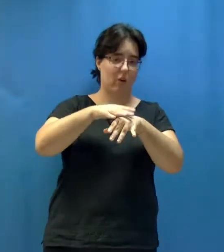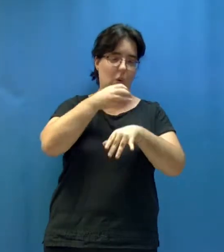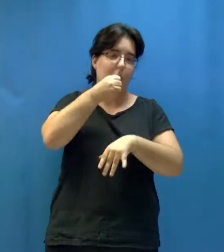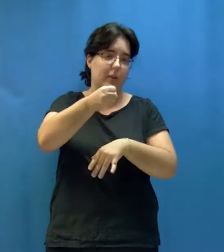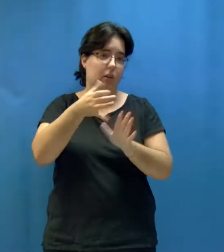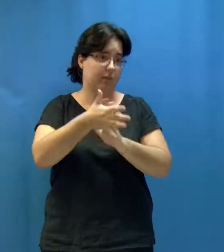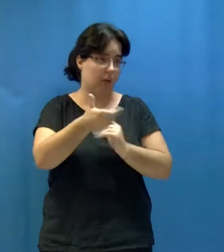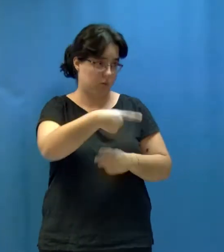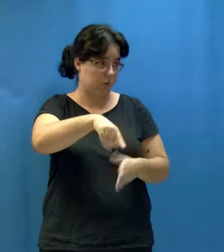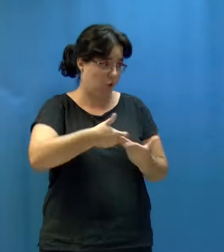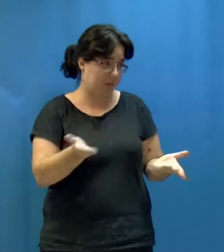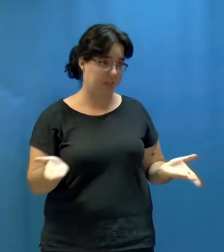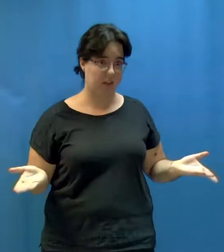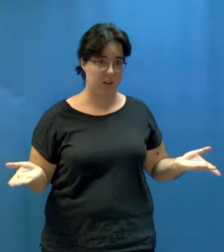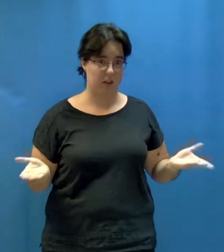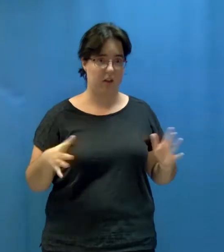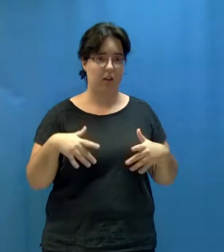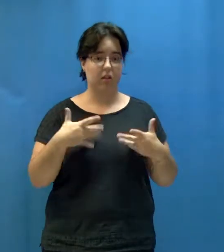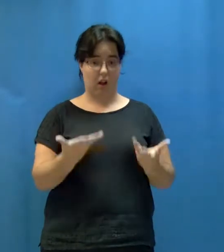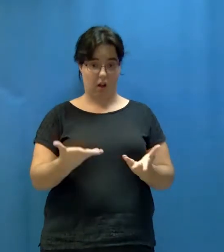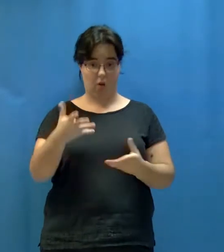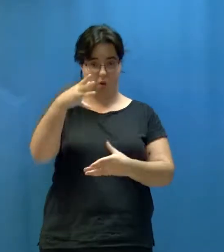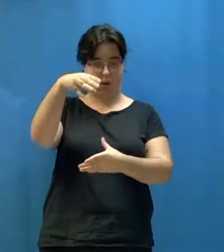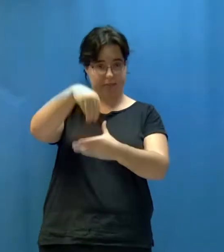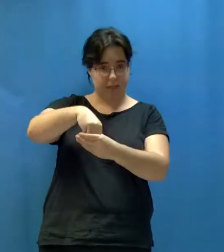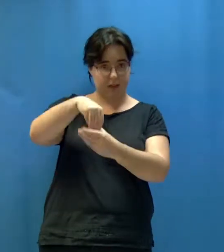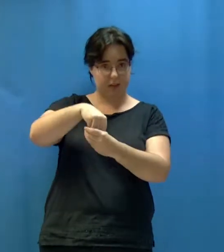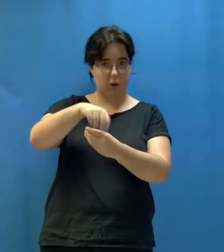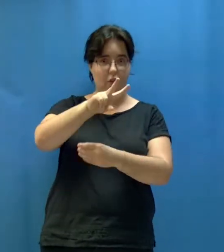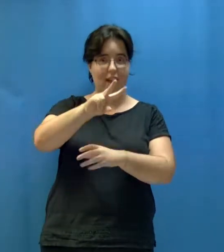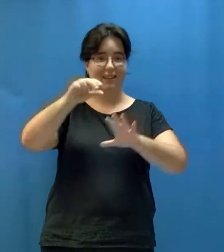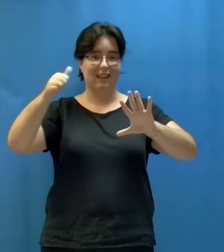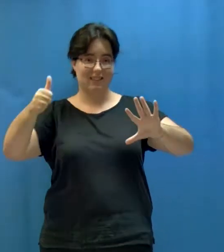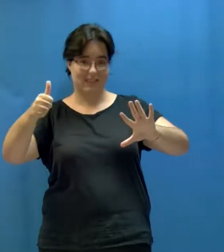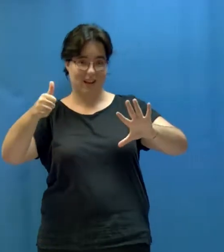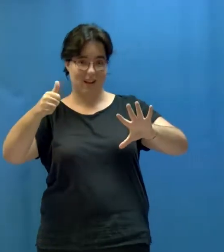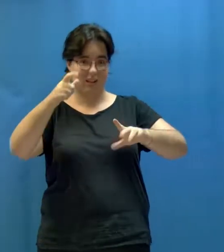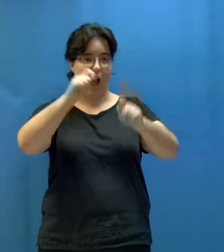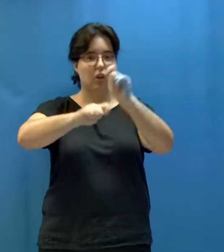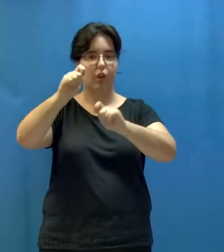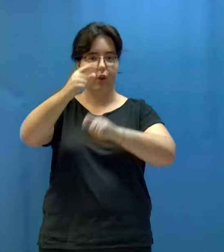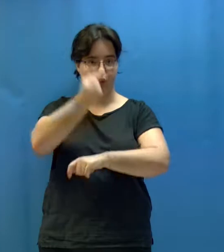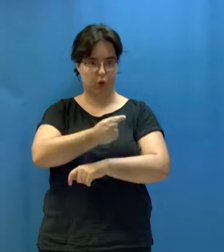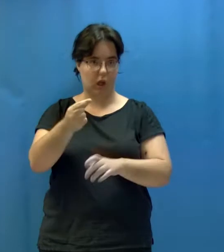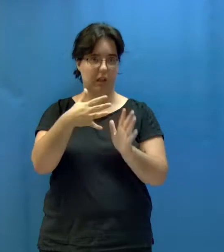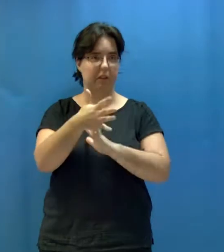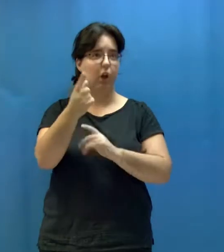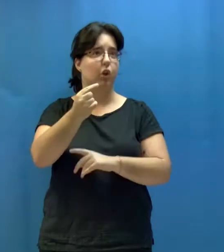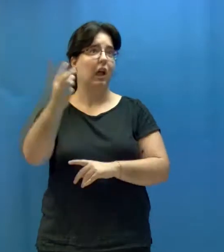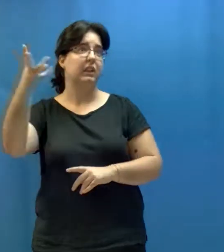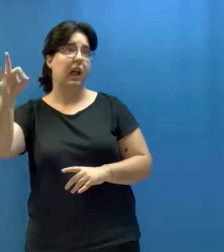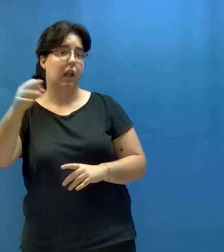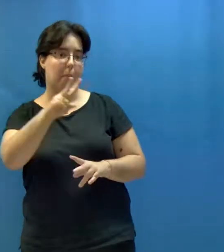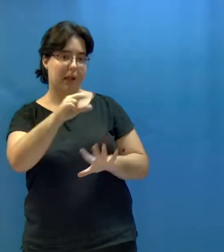ustedes, y que hoy aglutina a 26 de las poco más de 30 asociaciones de mayores que hay en la ciudad de Castellón. Un consejo local